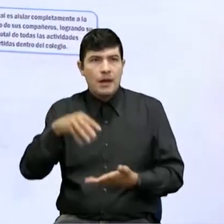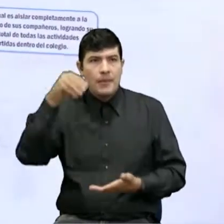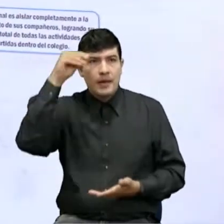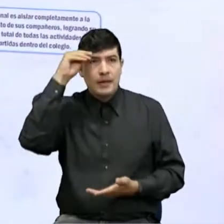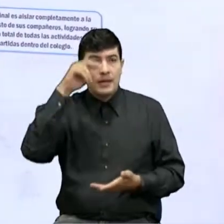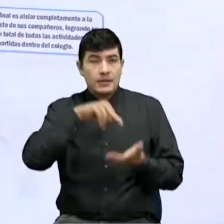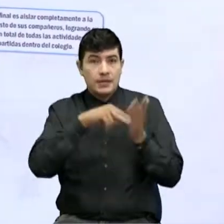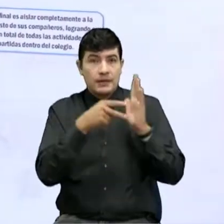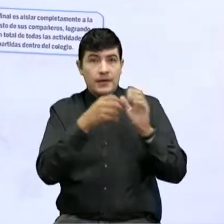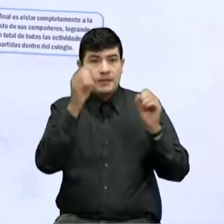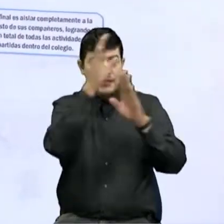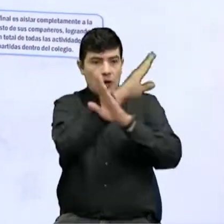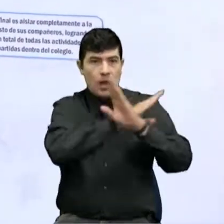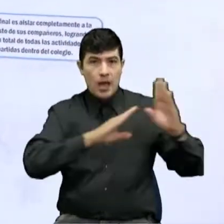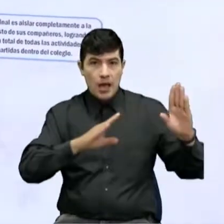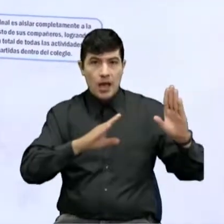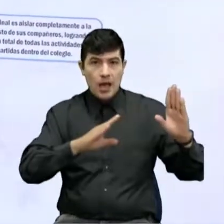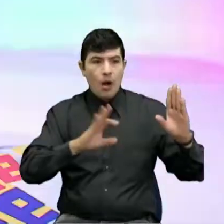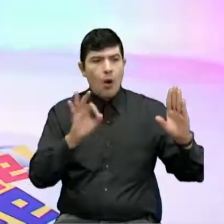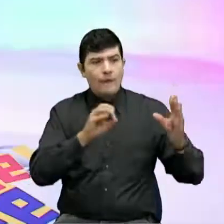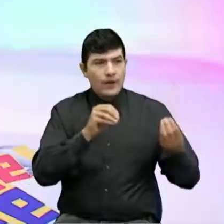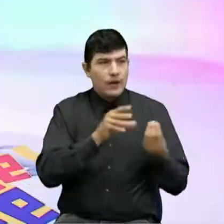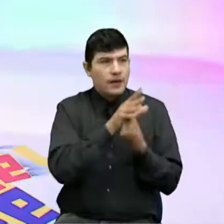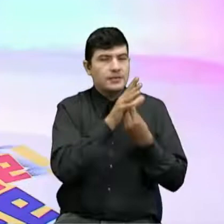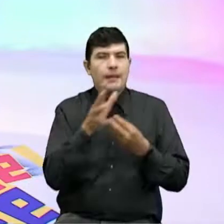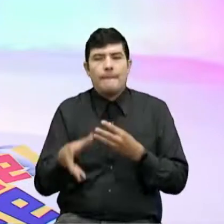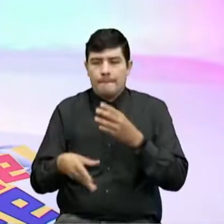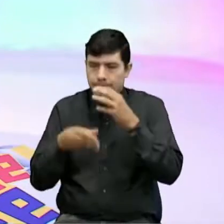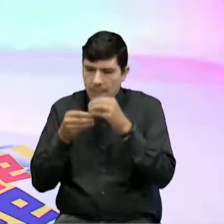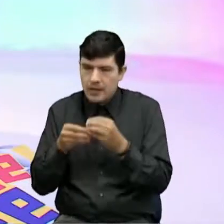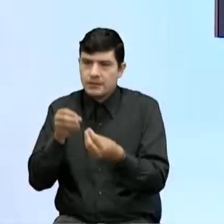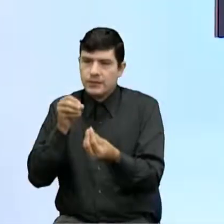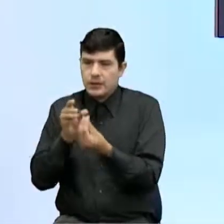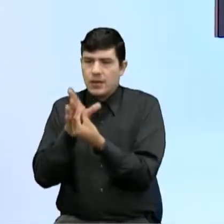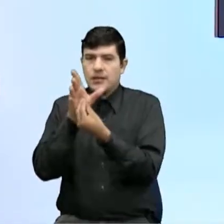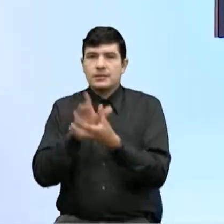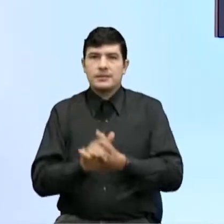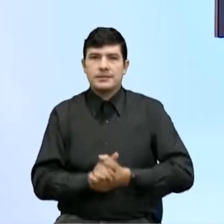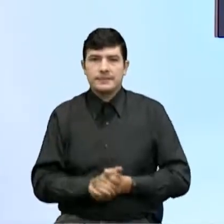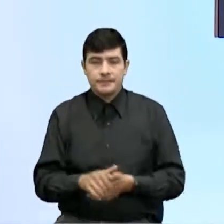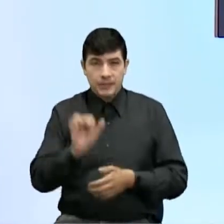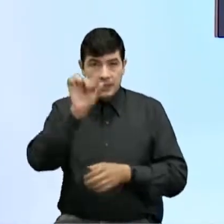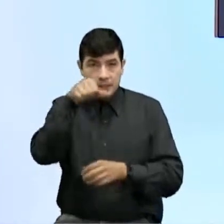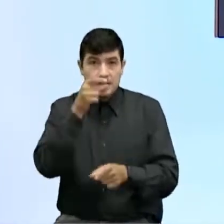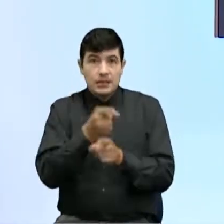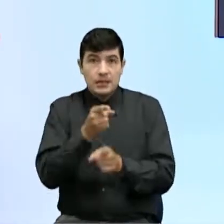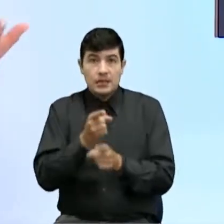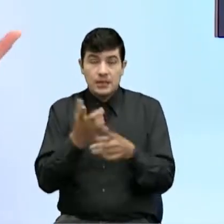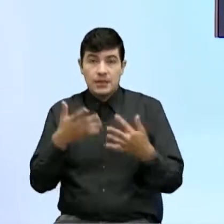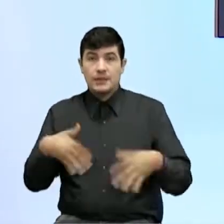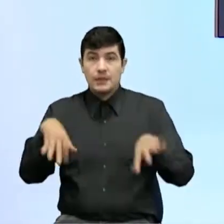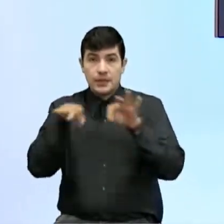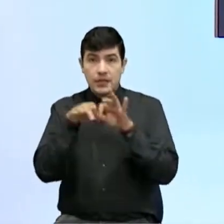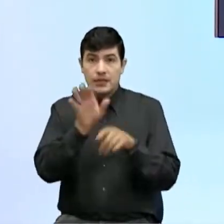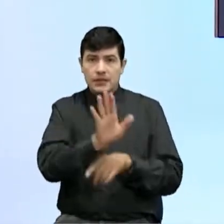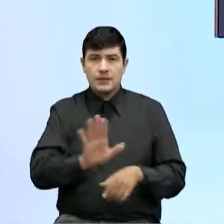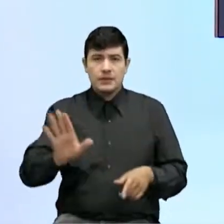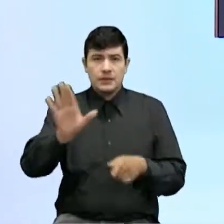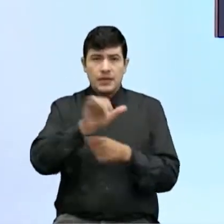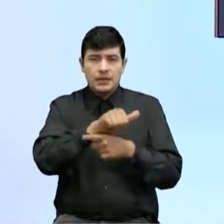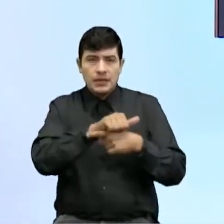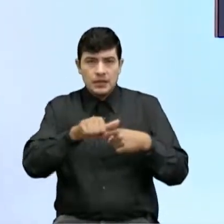que la violencia engendra más violencia, por supuesto que sí, ¿no? Y esto es importante, los chicos que practican deportes